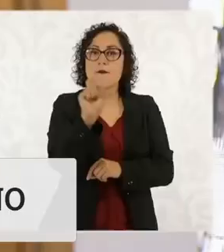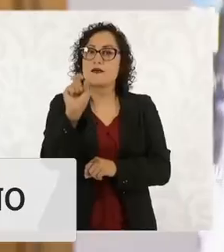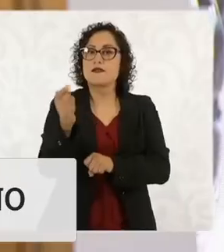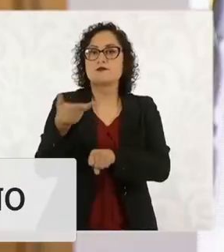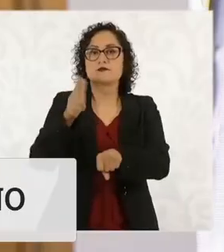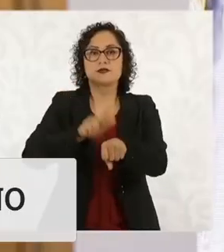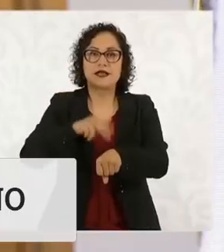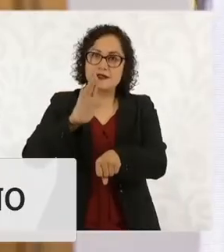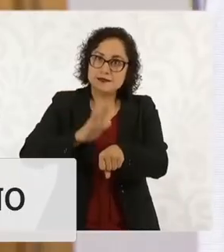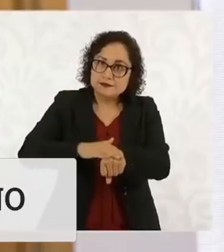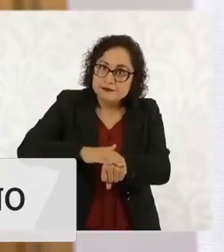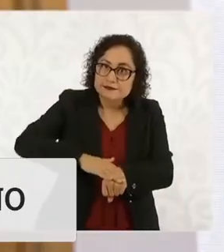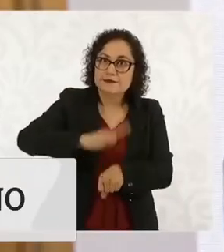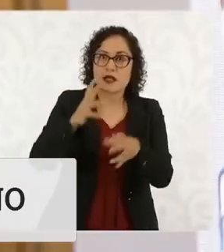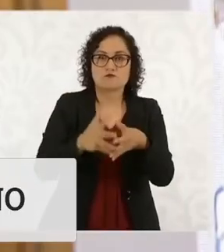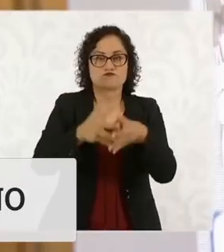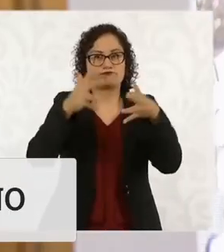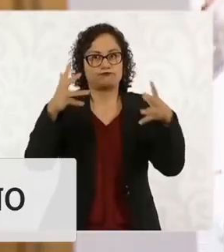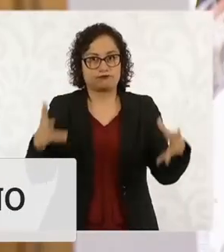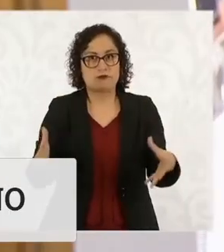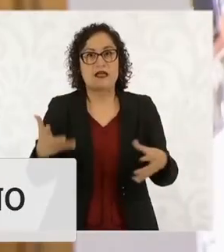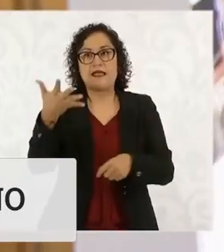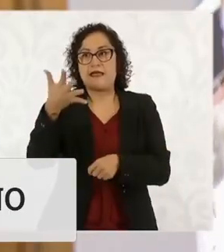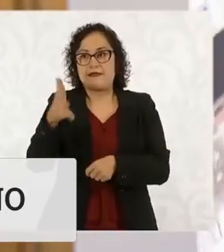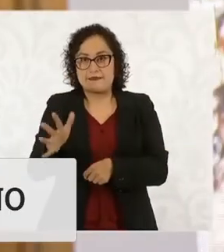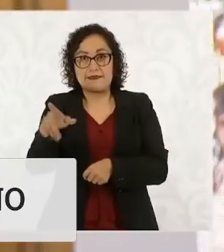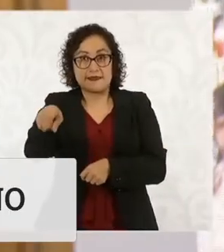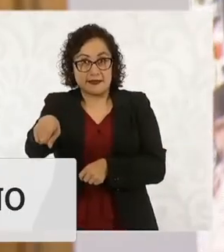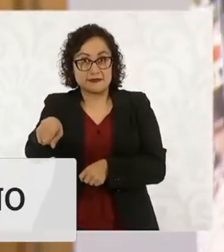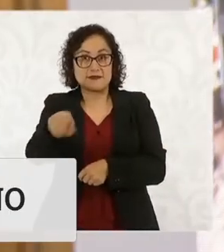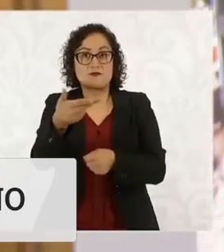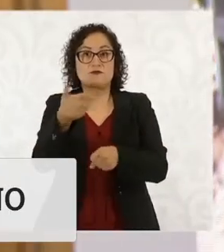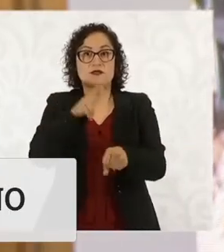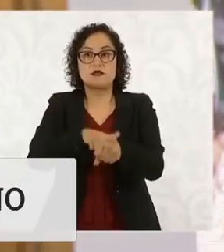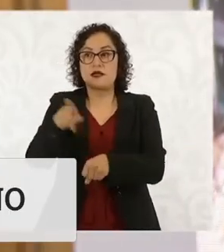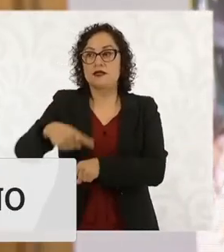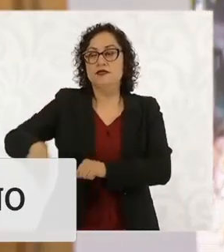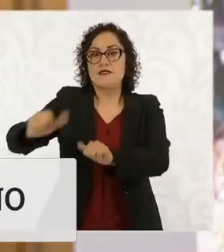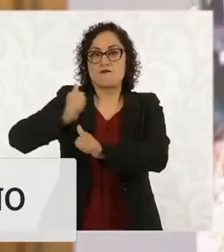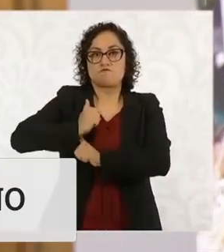más, con apoyo en 10 de ellos de los ingenieros militares.